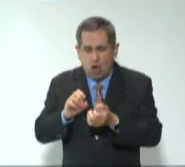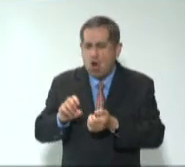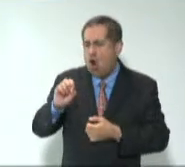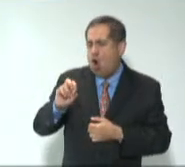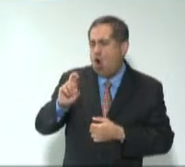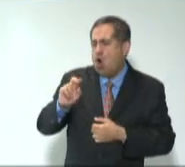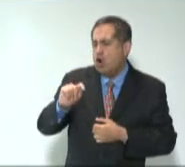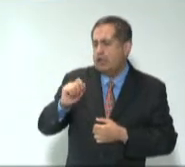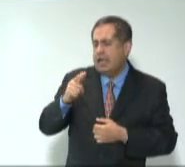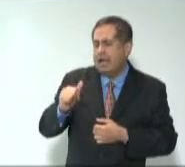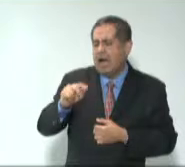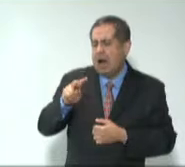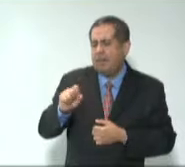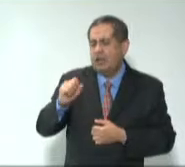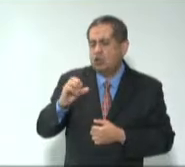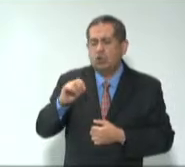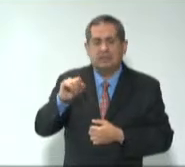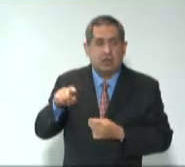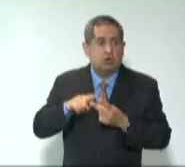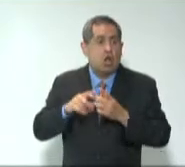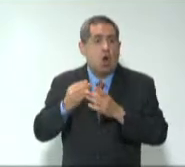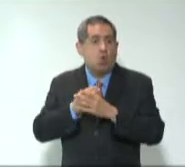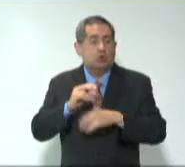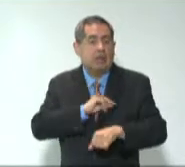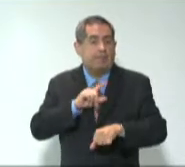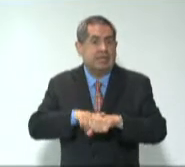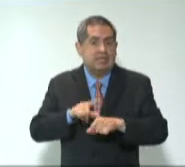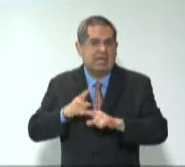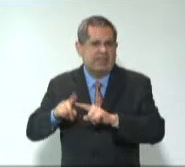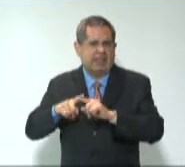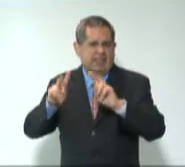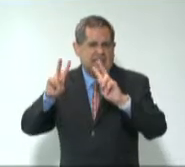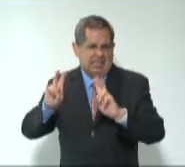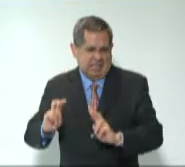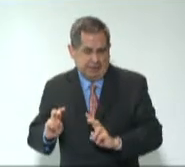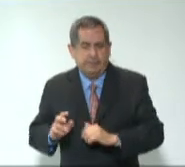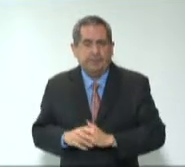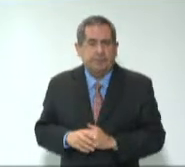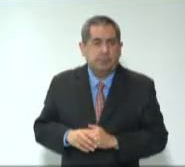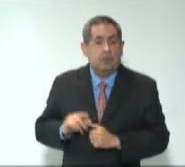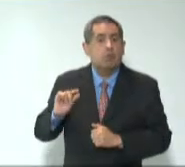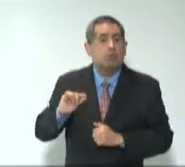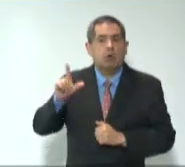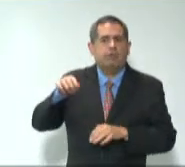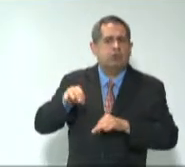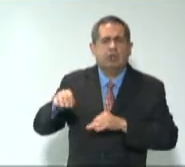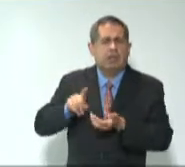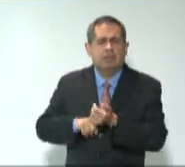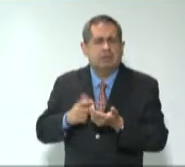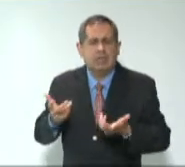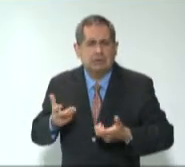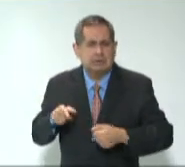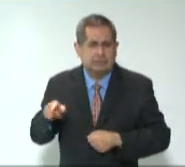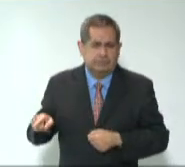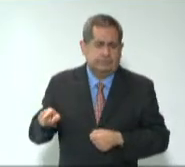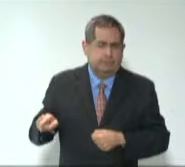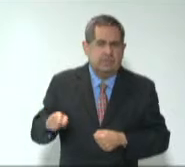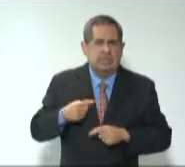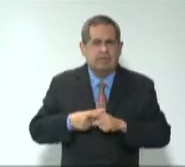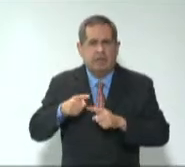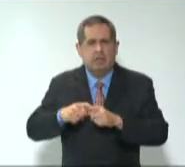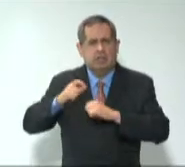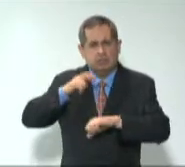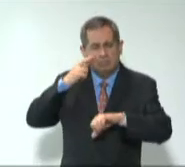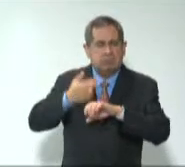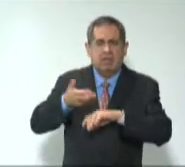Vasconcelos y cursos de especialización en diversos temas en el ámbito profesional se ha desempeñado en distintos